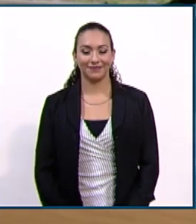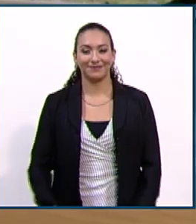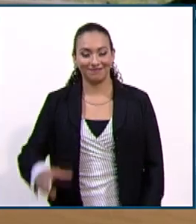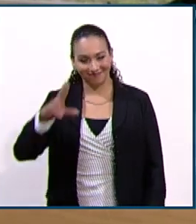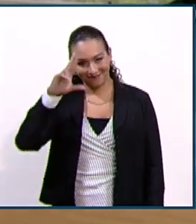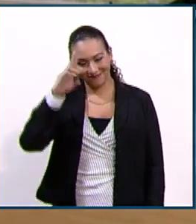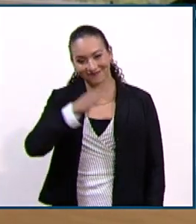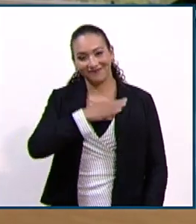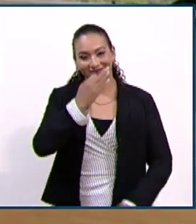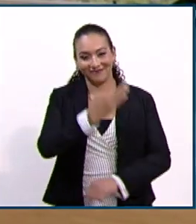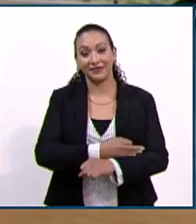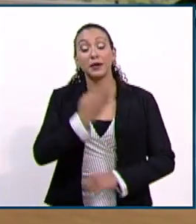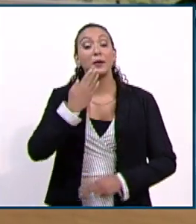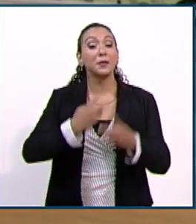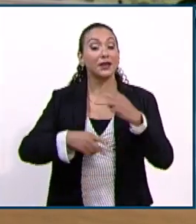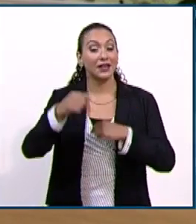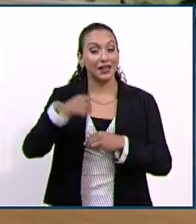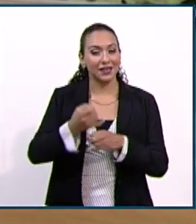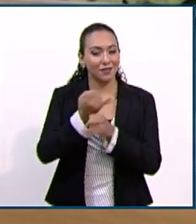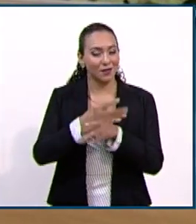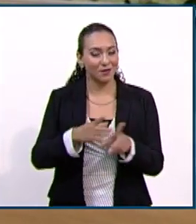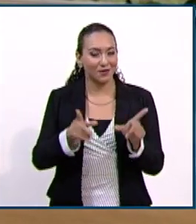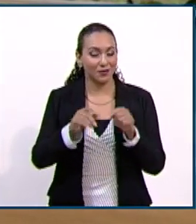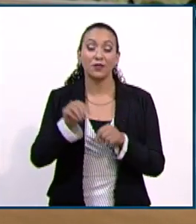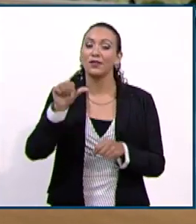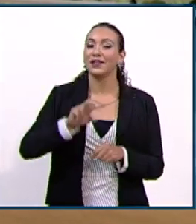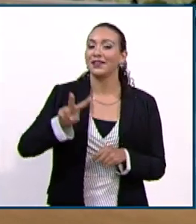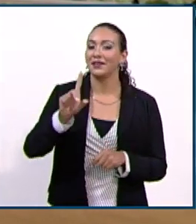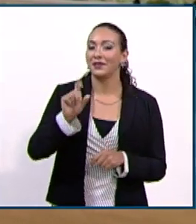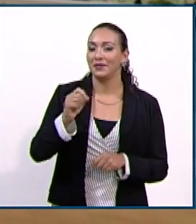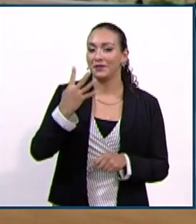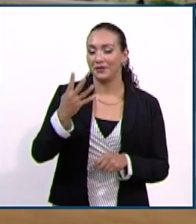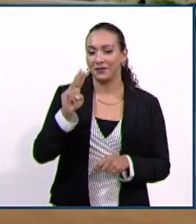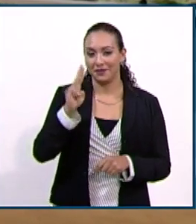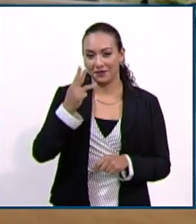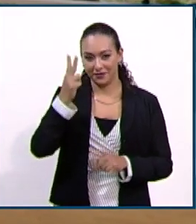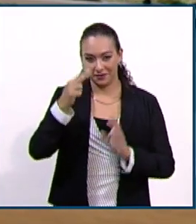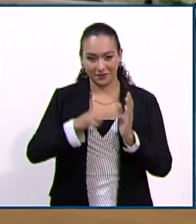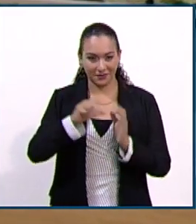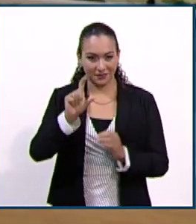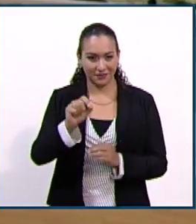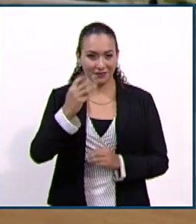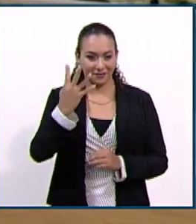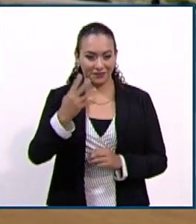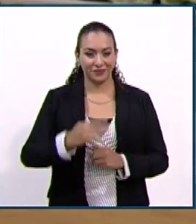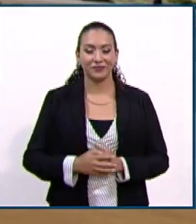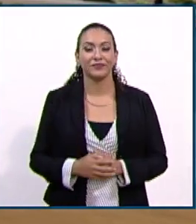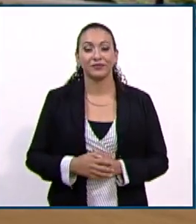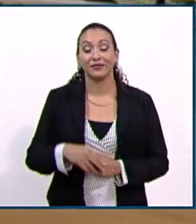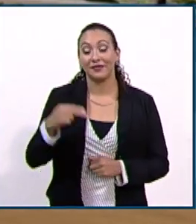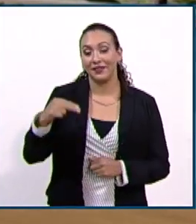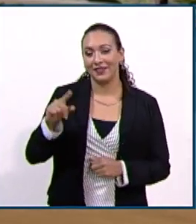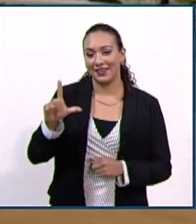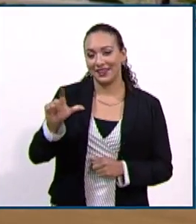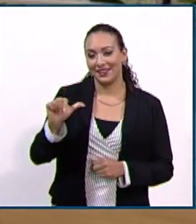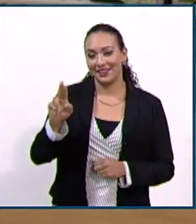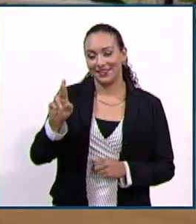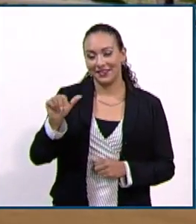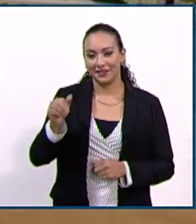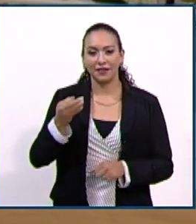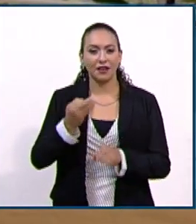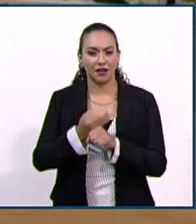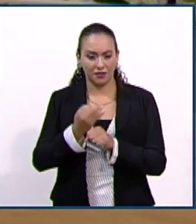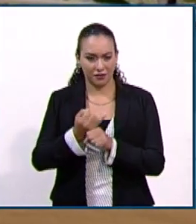Muy buenas tardes, bienvenidos a este corte informativo hoy viernes 24 de mayo de 2024. Soy Laura Murillo y en los